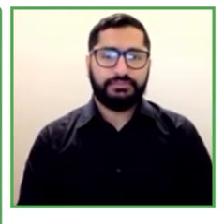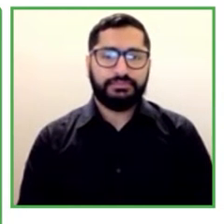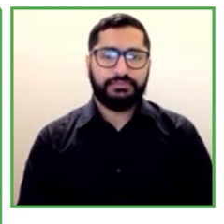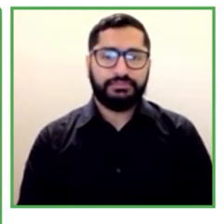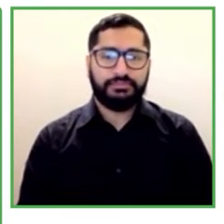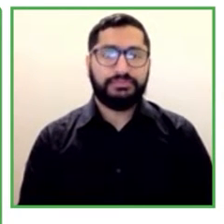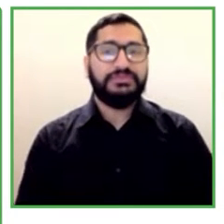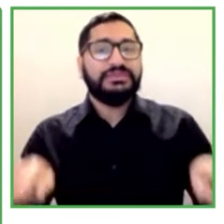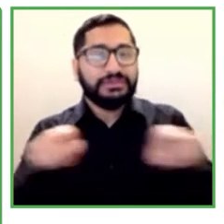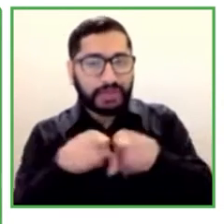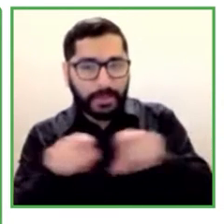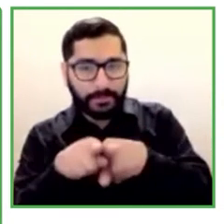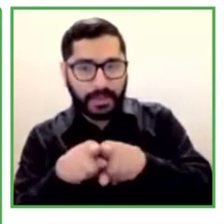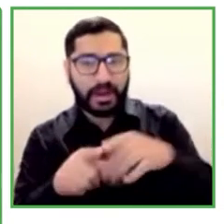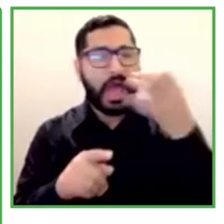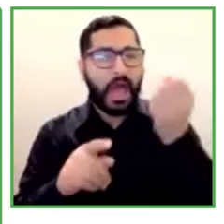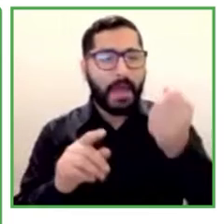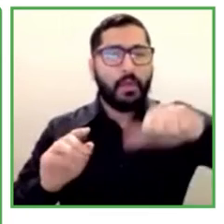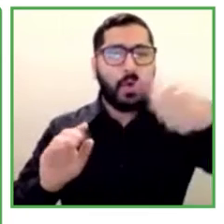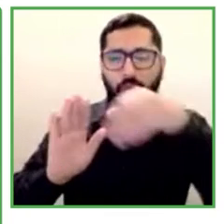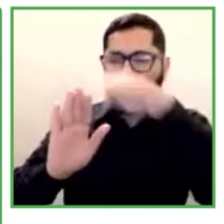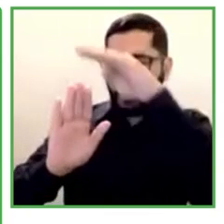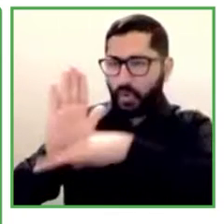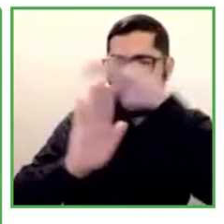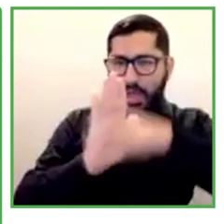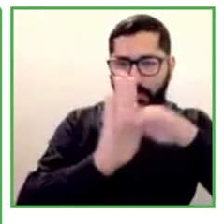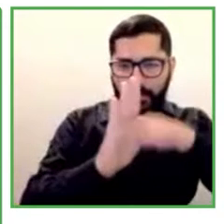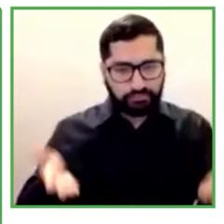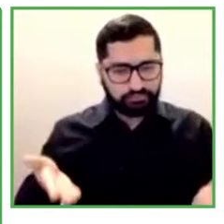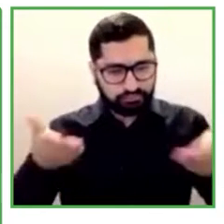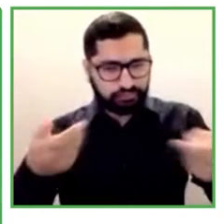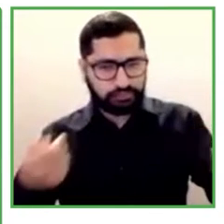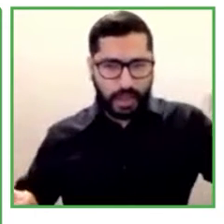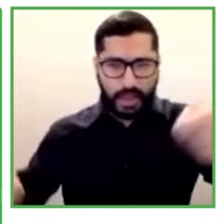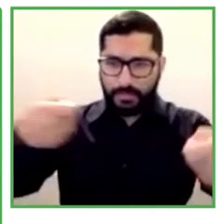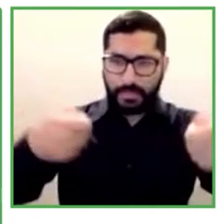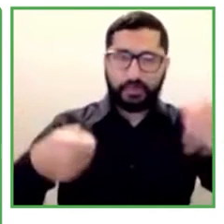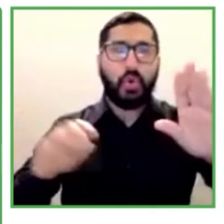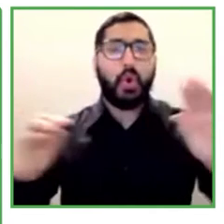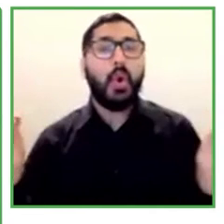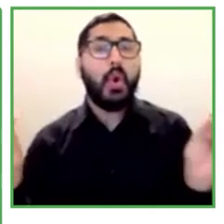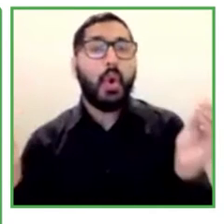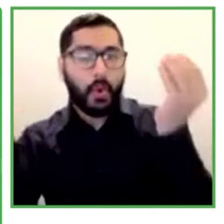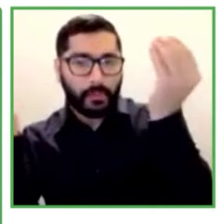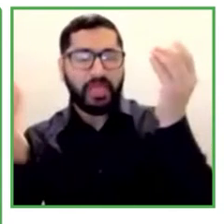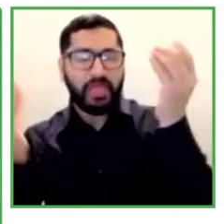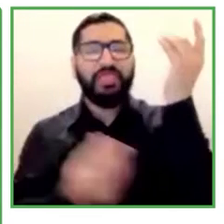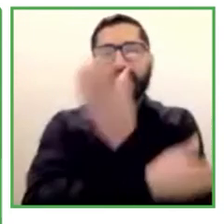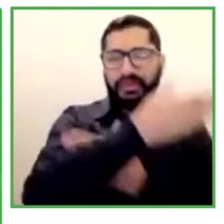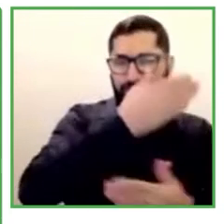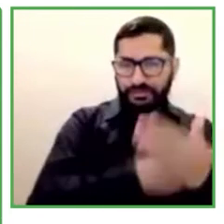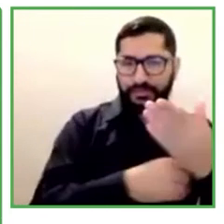con discapacidades para que puedan participar en todos los aspectos de la vida.